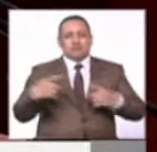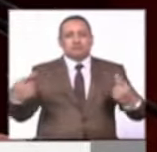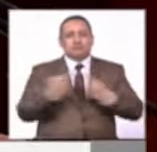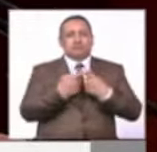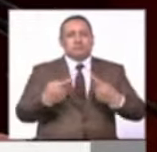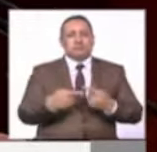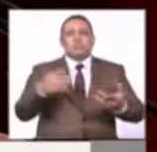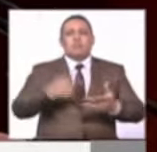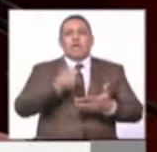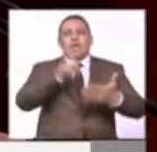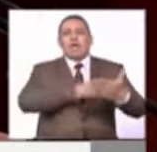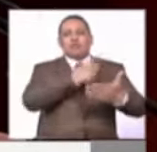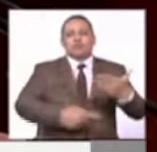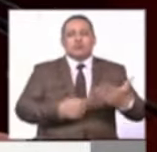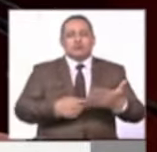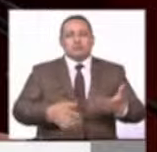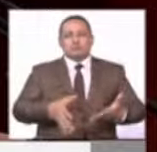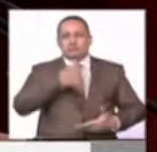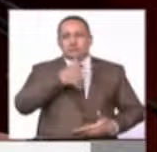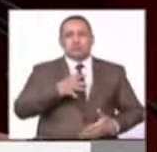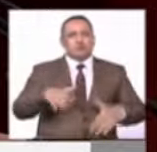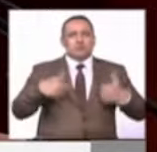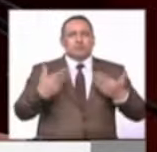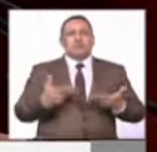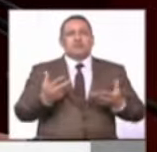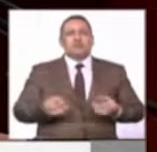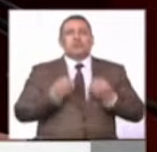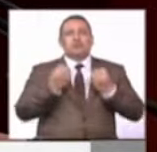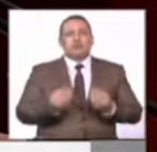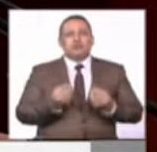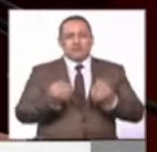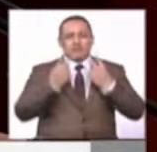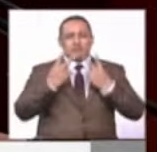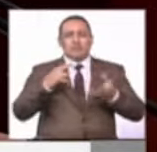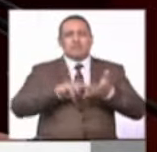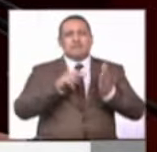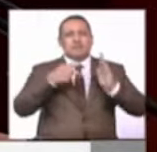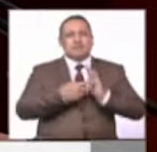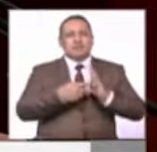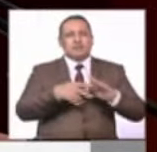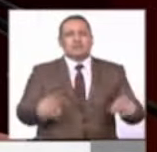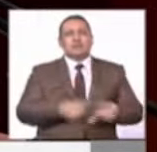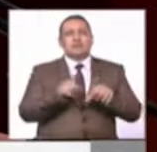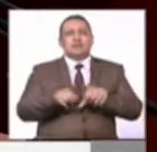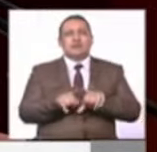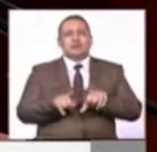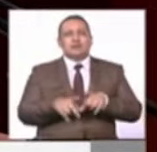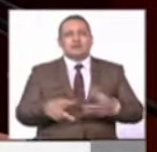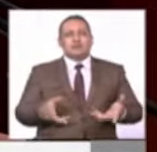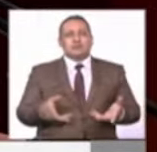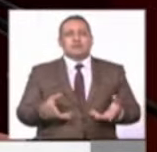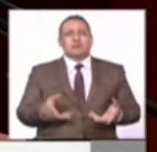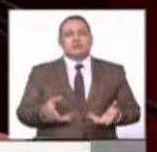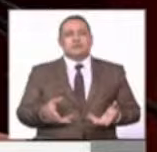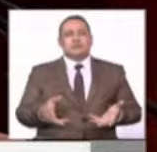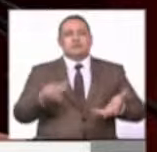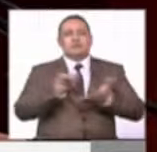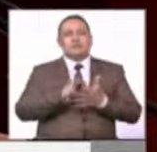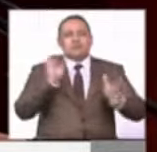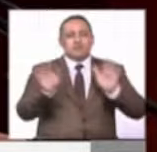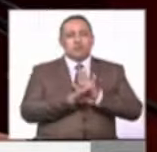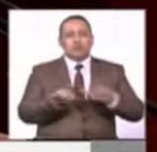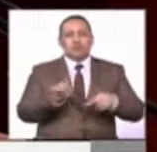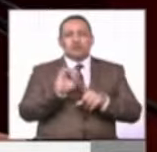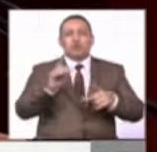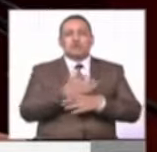sustentar es que no se puede y no se puede porque eso significaría por que si no se